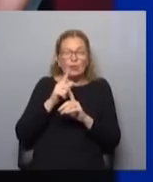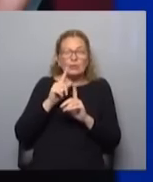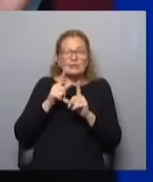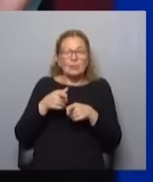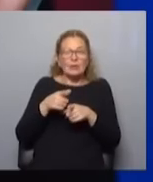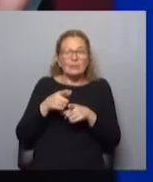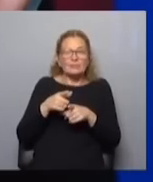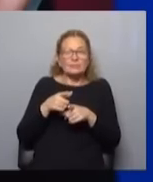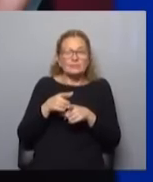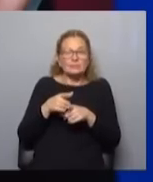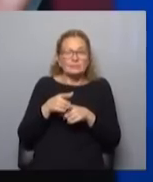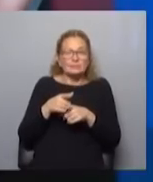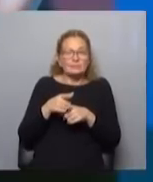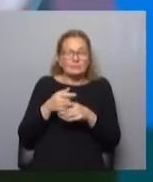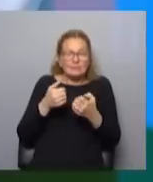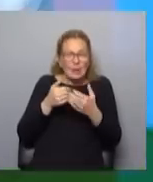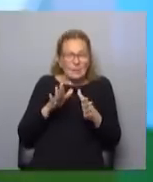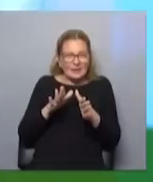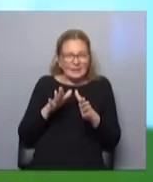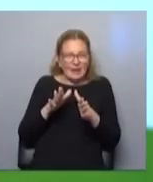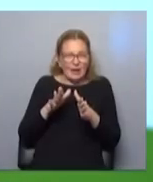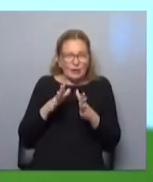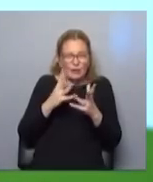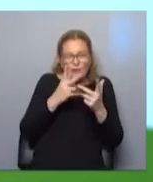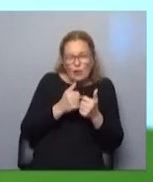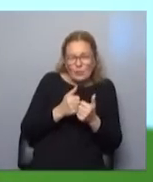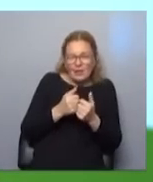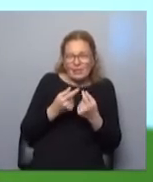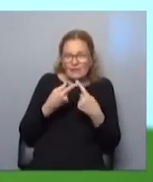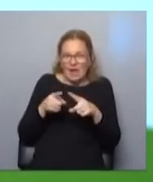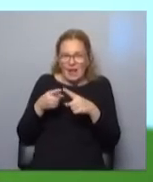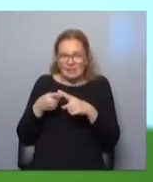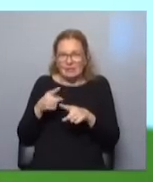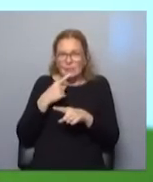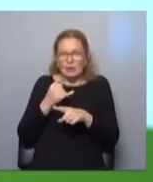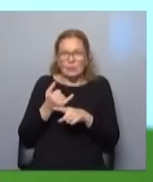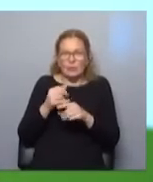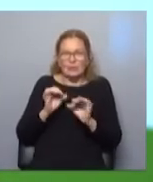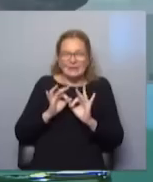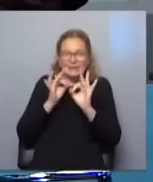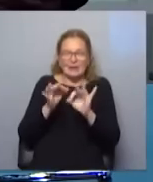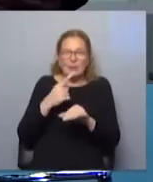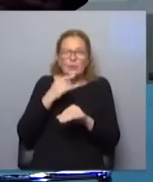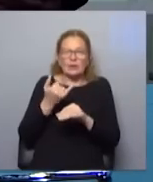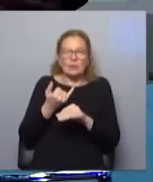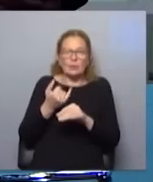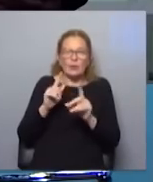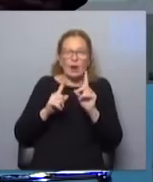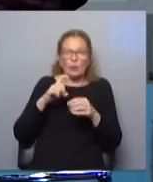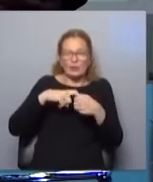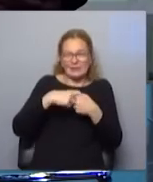también empezaron a inventarse fórmulas de hacer llegar por ejemplo con algunos sindicatos